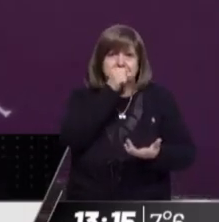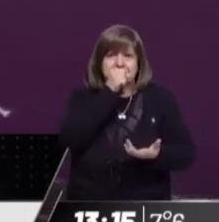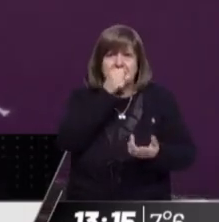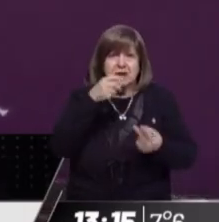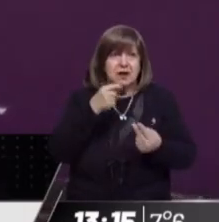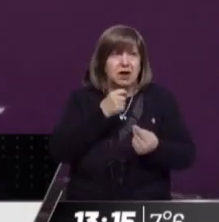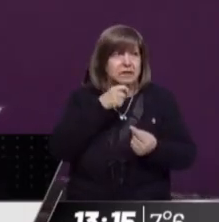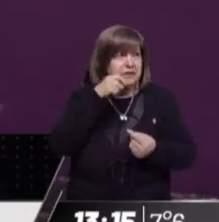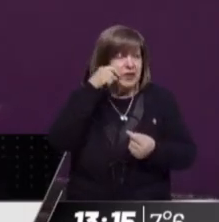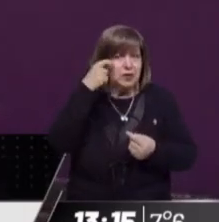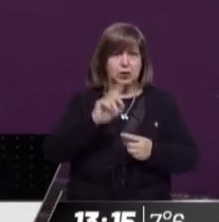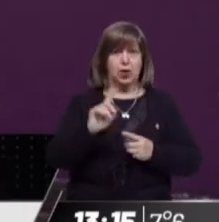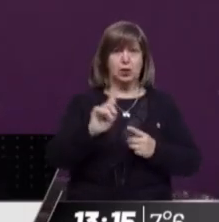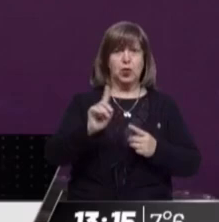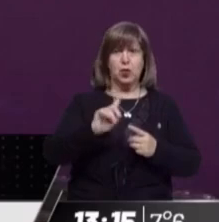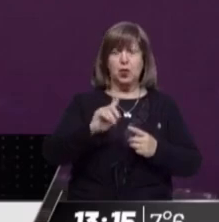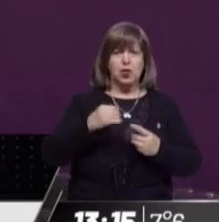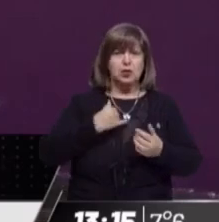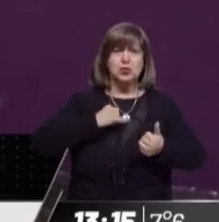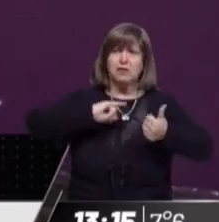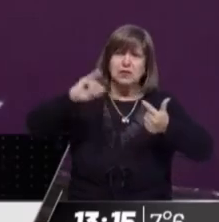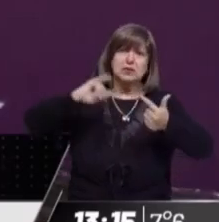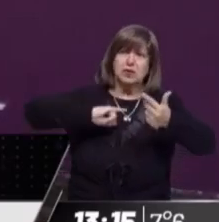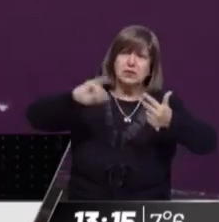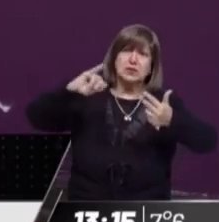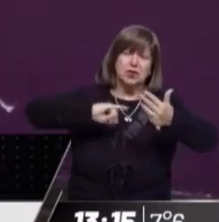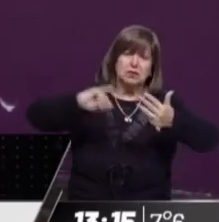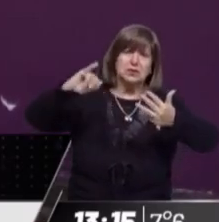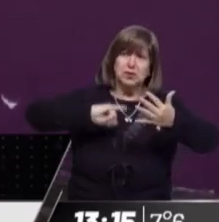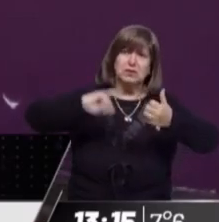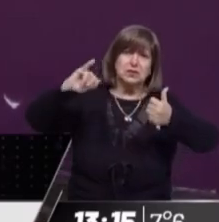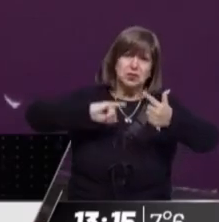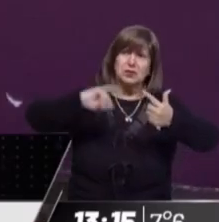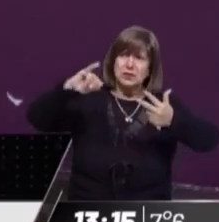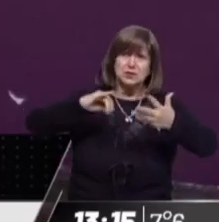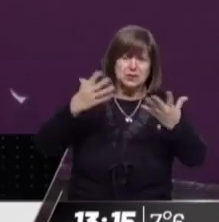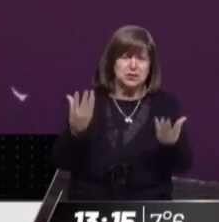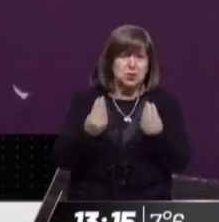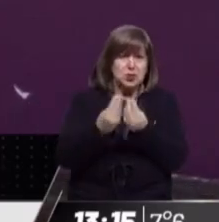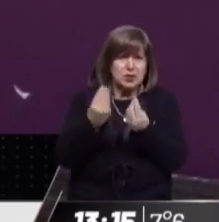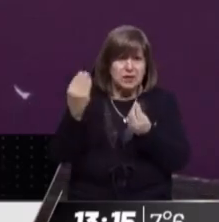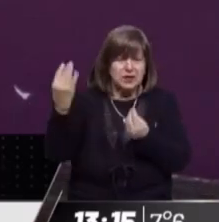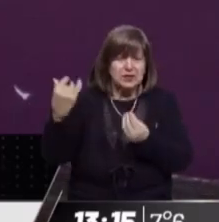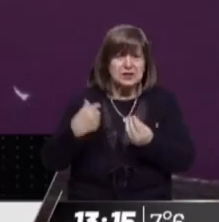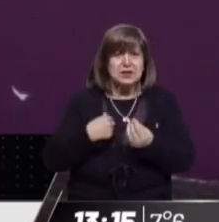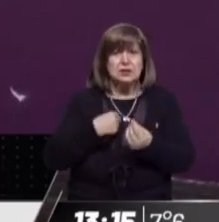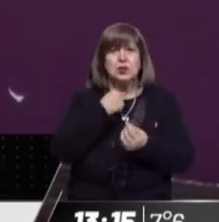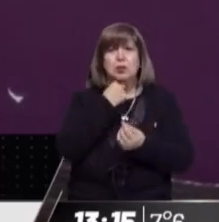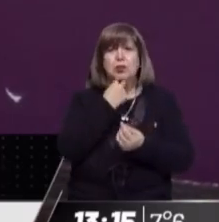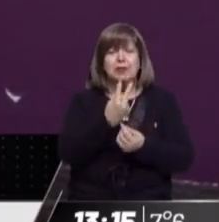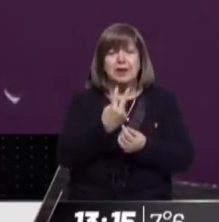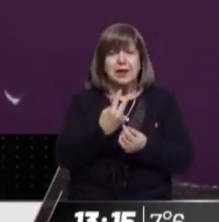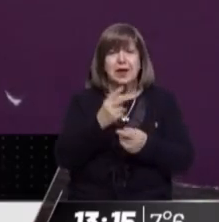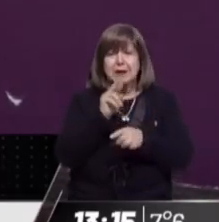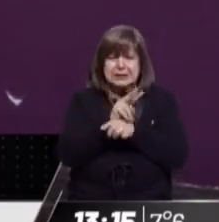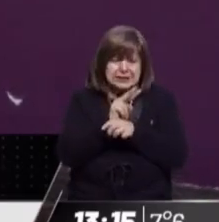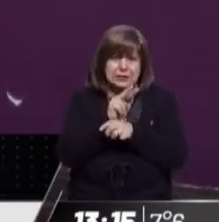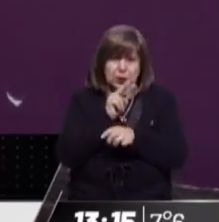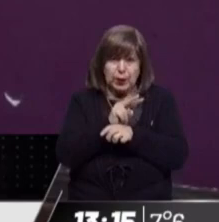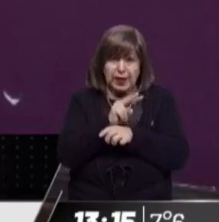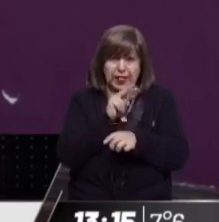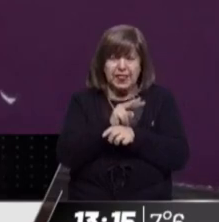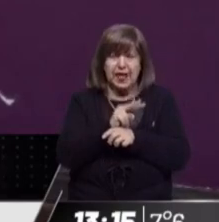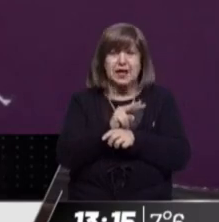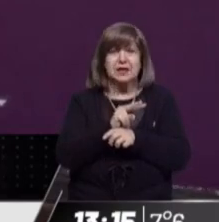vergüenza por miedo pero esto se debe acabar yo por mi hija hecho todo yo puse